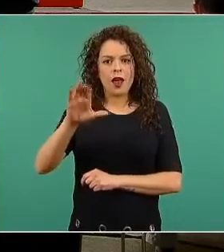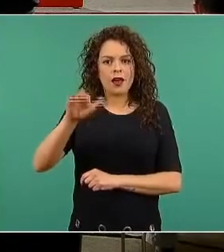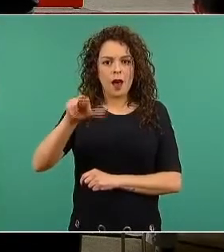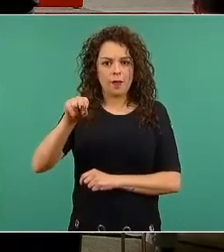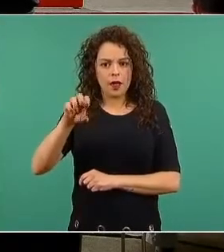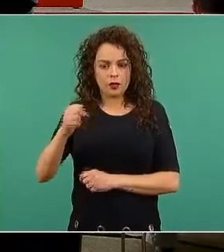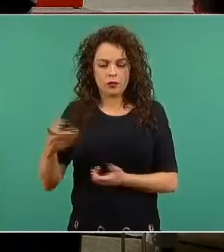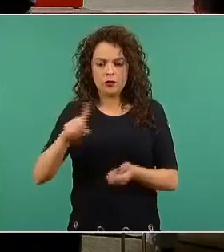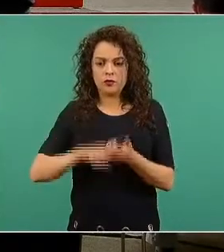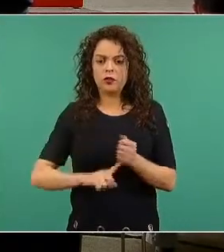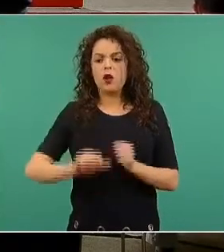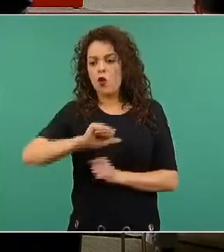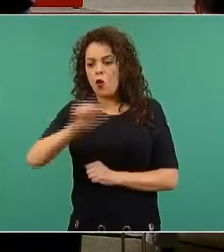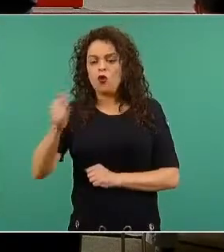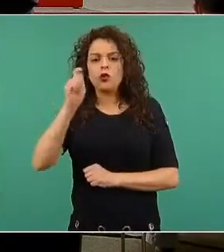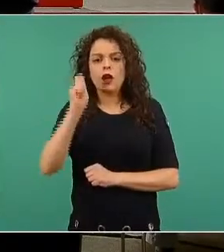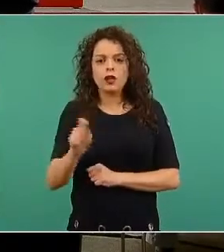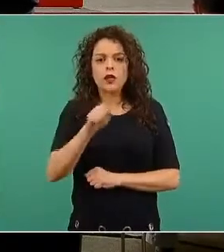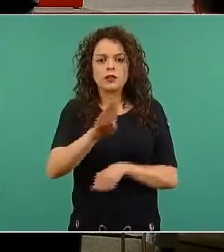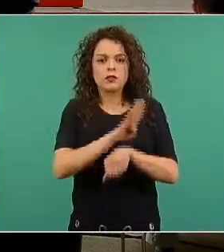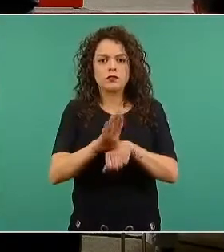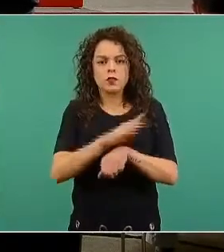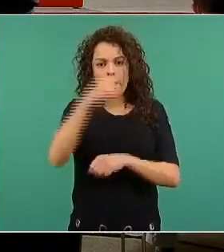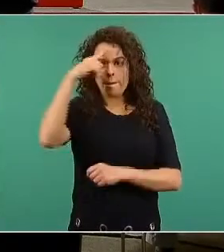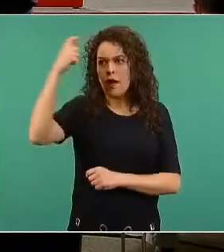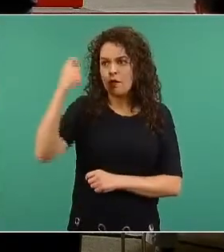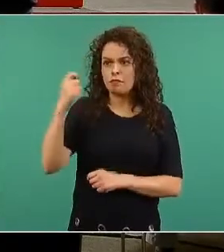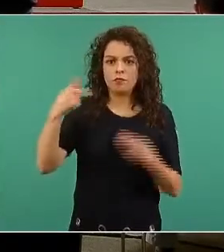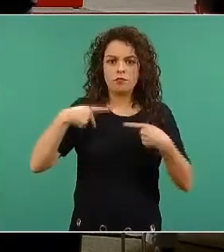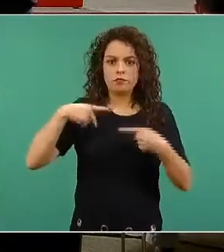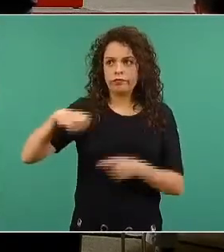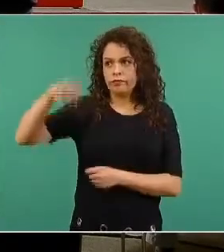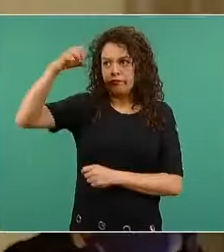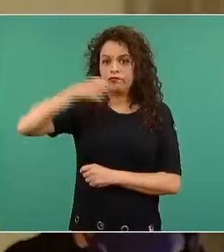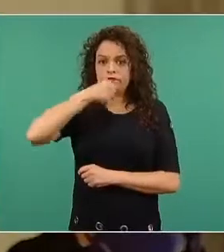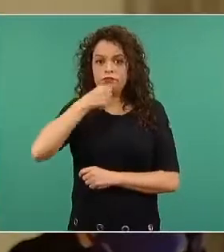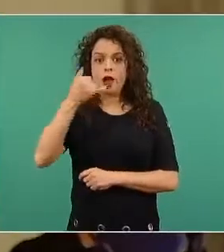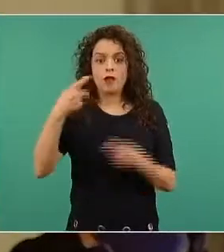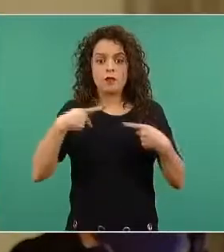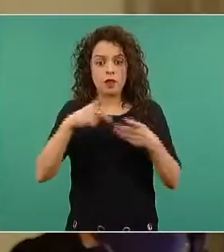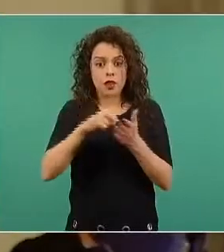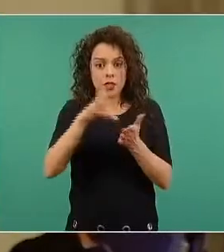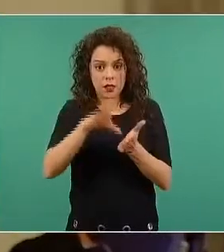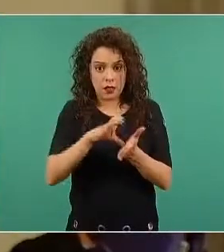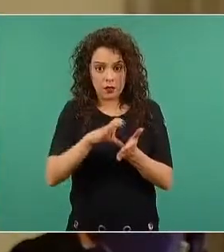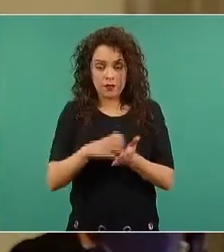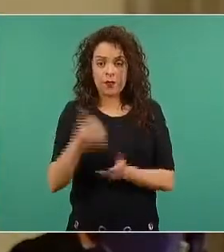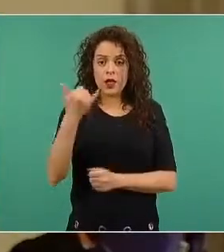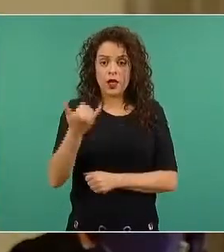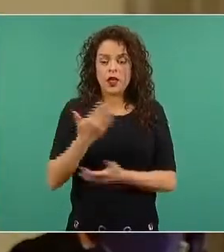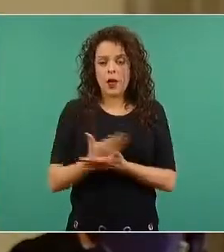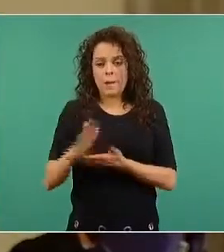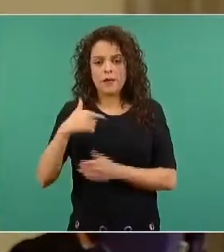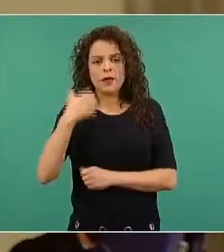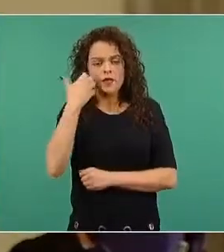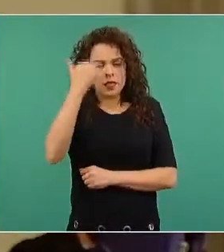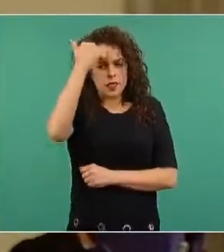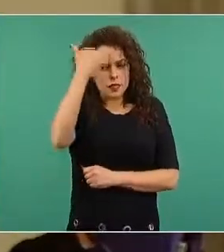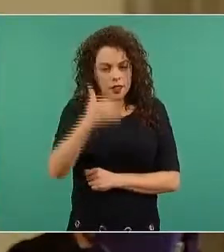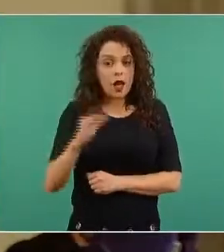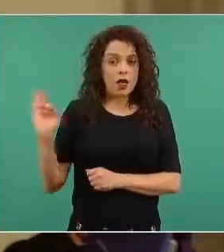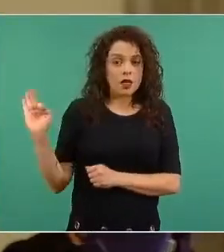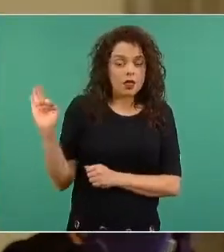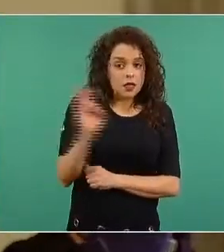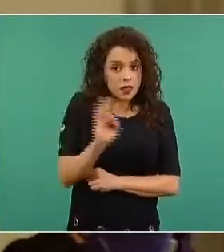de las pensiones, adultos mayores y las personas con discapacidad, y quería saber, en dado caso